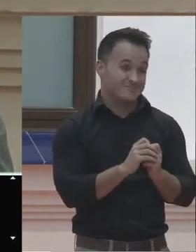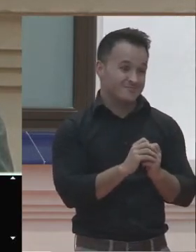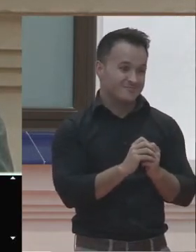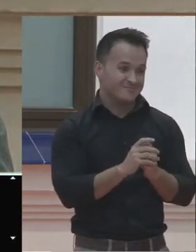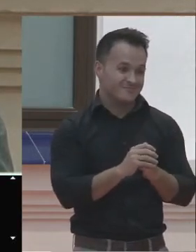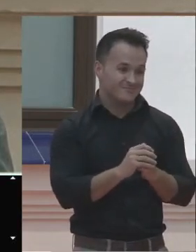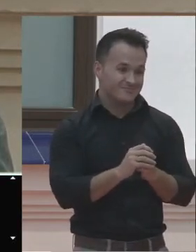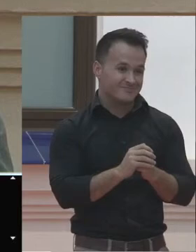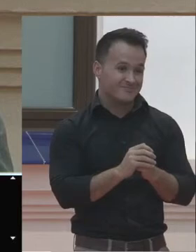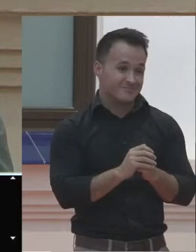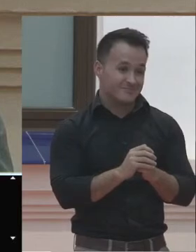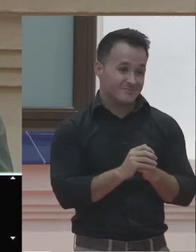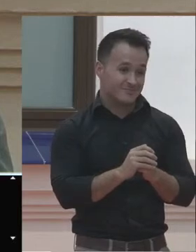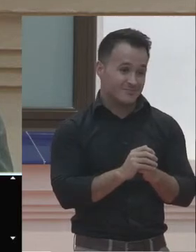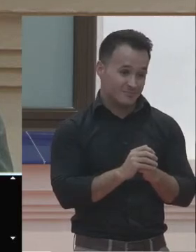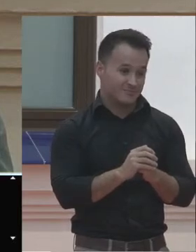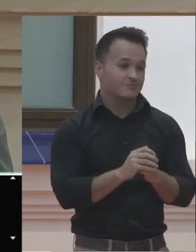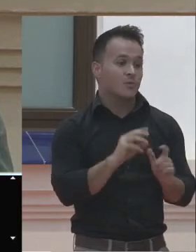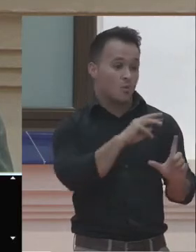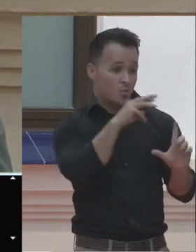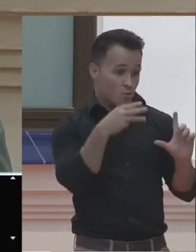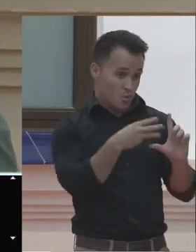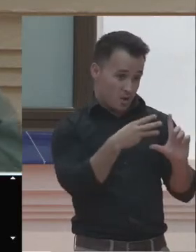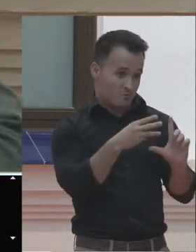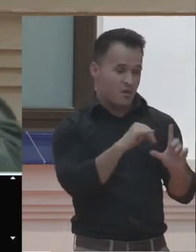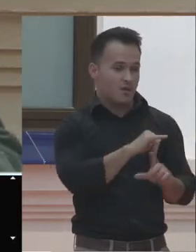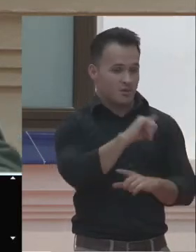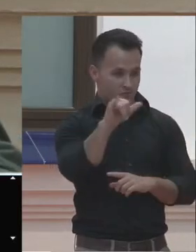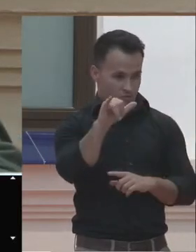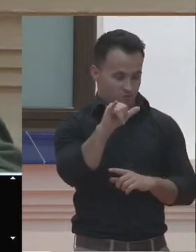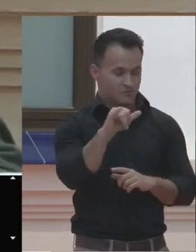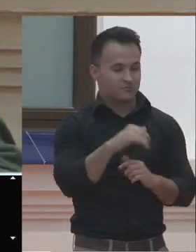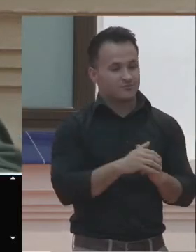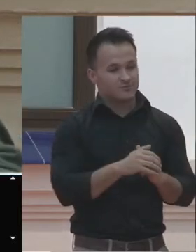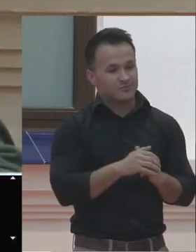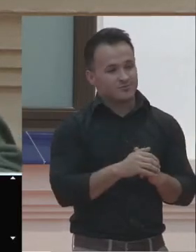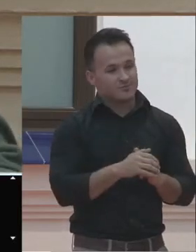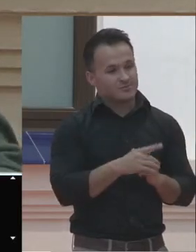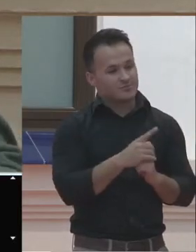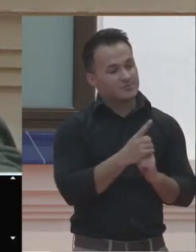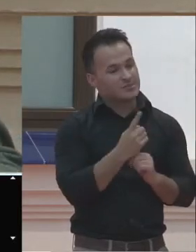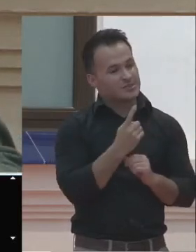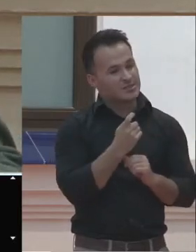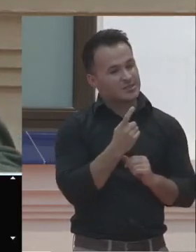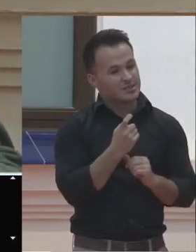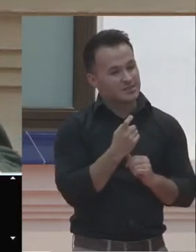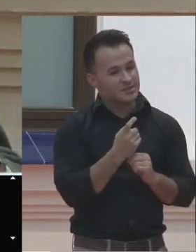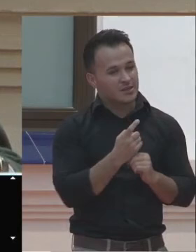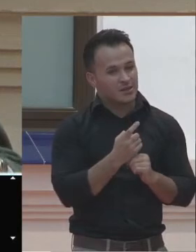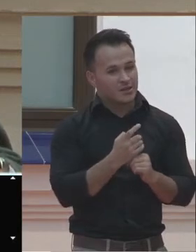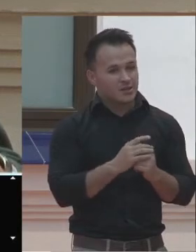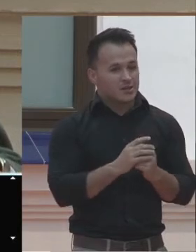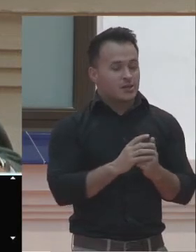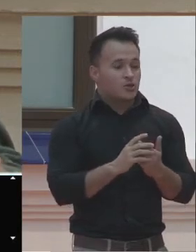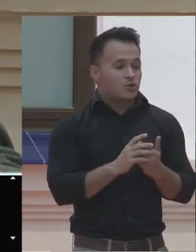web. Pero lo que necesitamos es una certificación que sea global. Es decir,